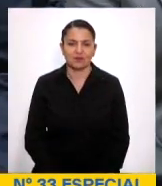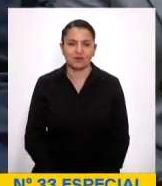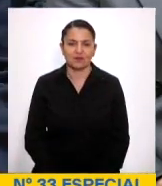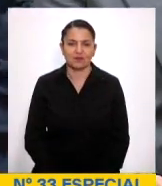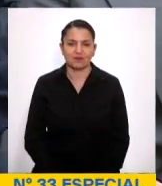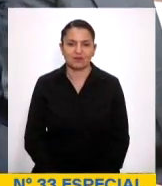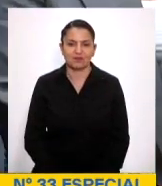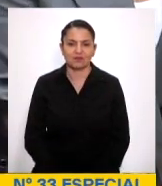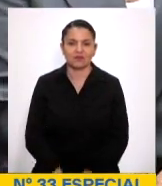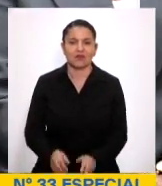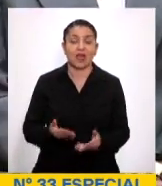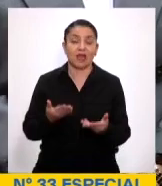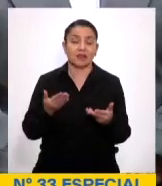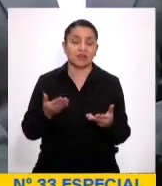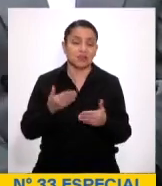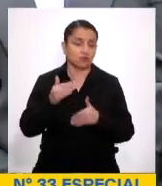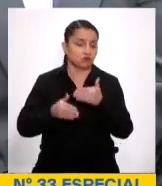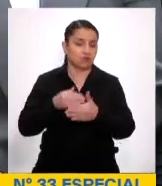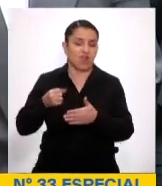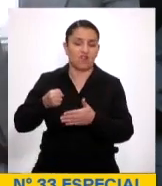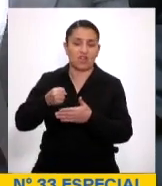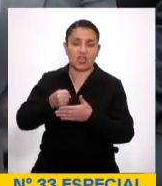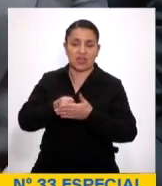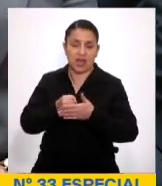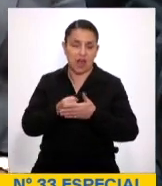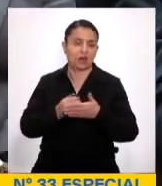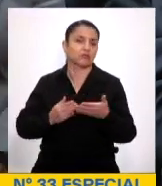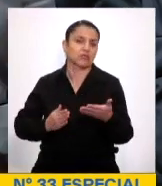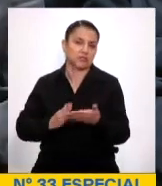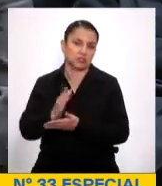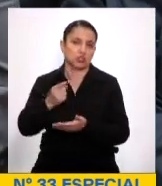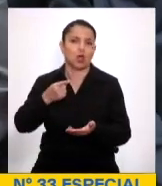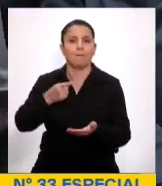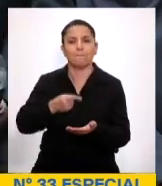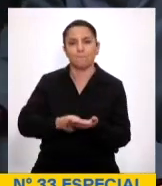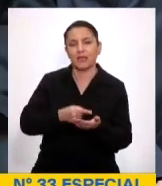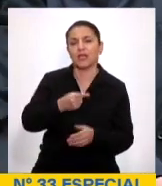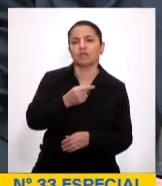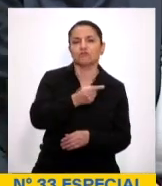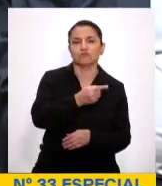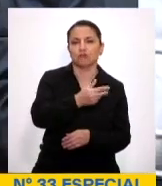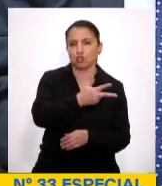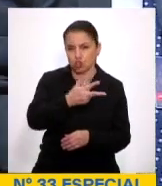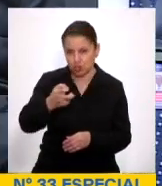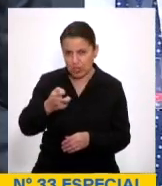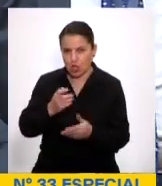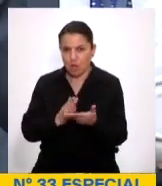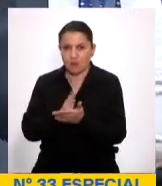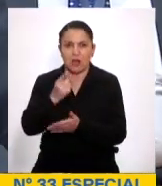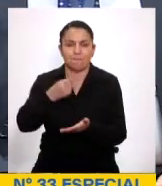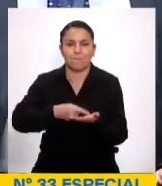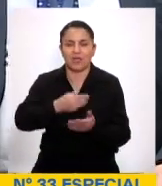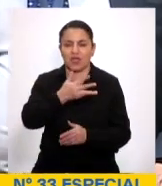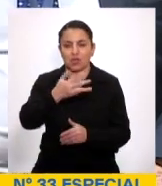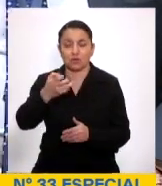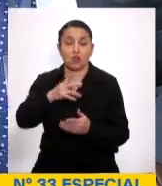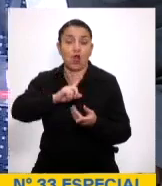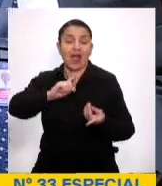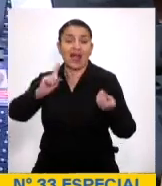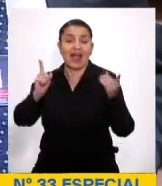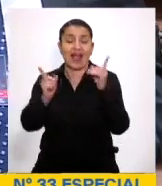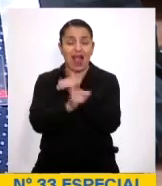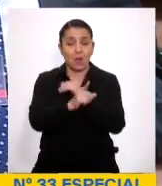así llegamos a finales del siglo XVII e inicio del siglo XIX pero el mundo preparaba una sorpresa un cambio de paradigma que vino a